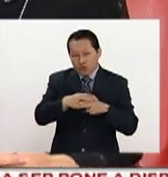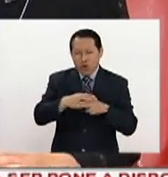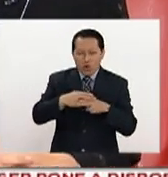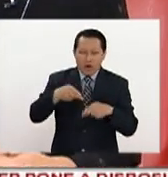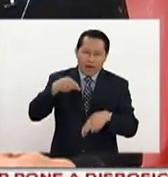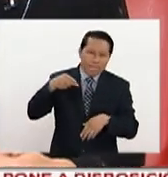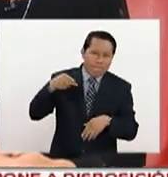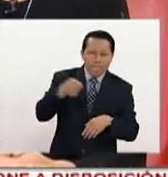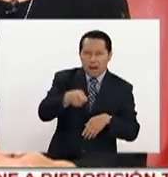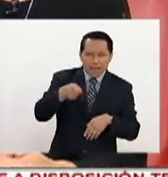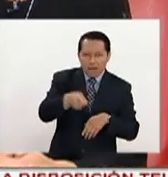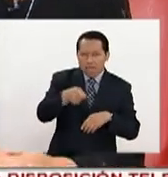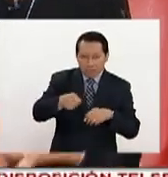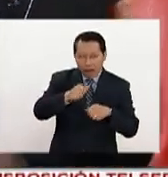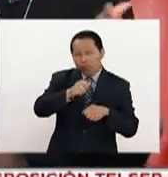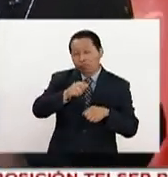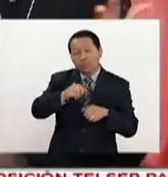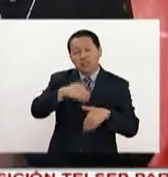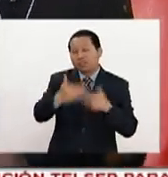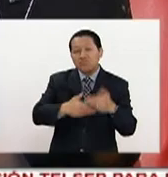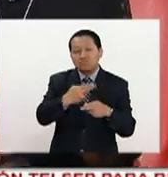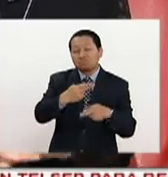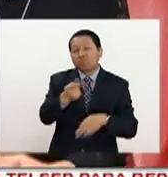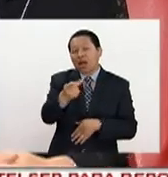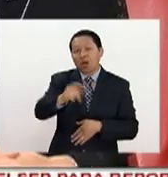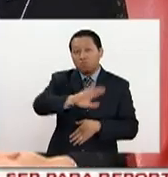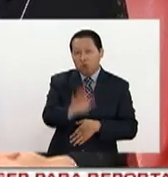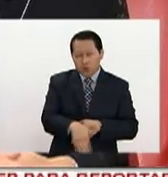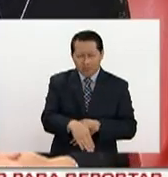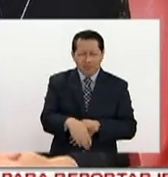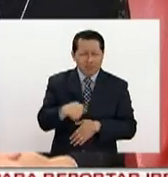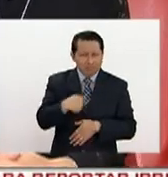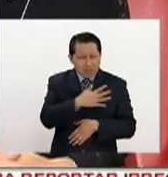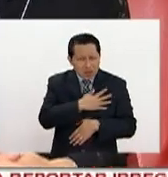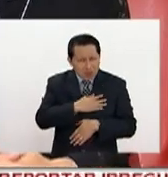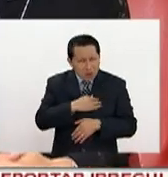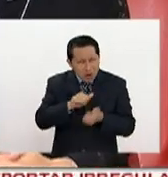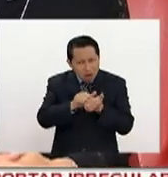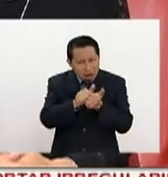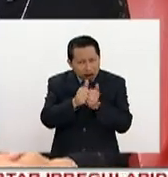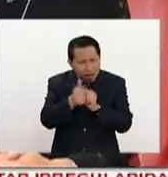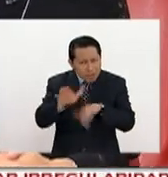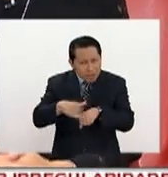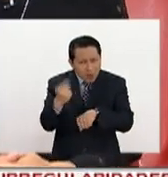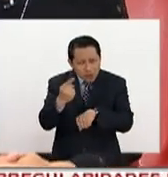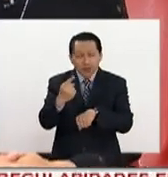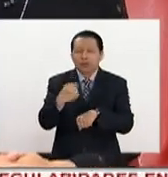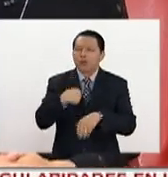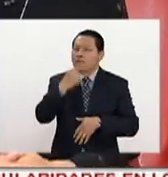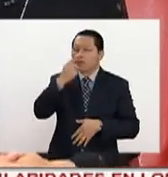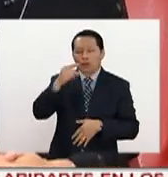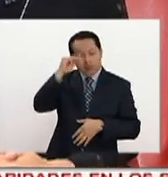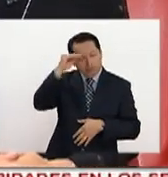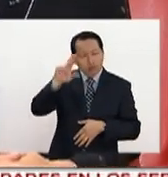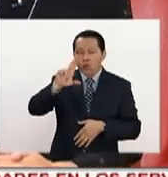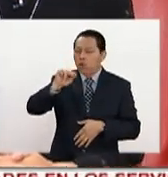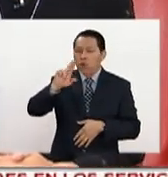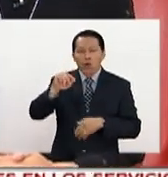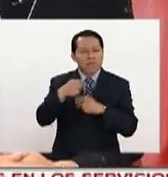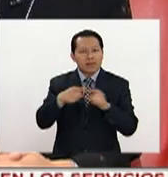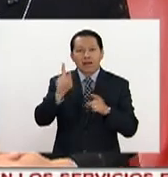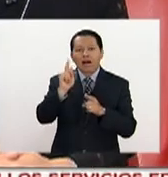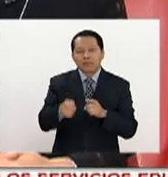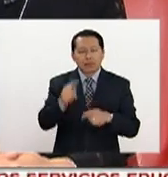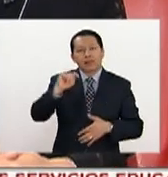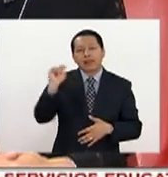entender cómo mi hijo cambió tanto. ¿Por qué? ¿Qué pasó en él? Señor, le dije, no pasó nada. La tecnología